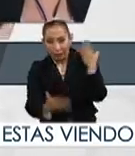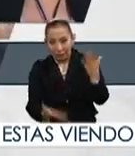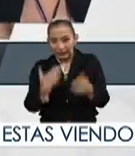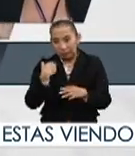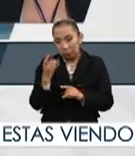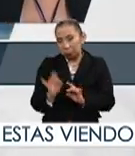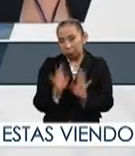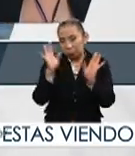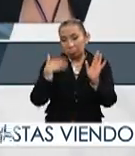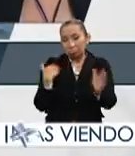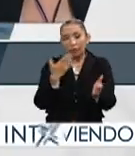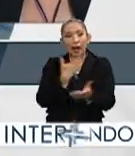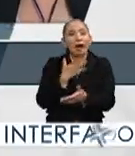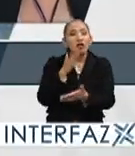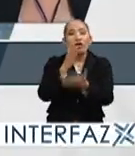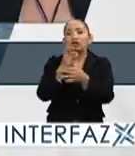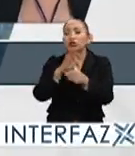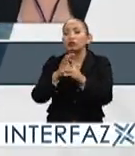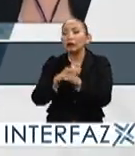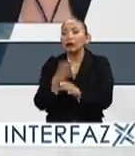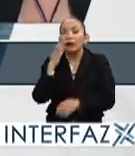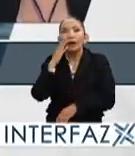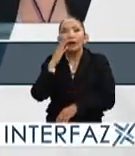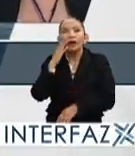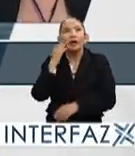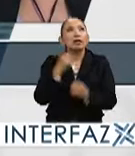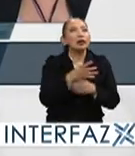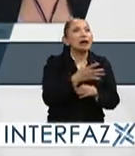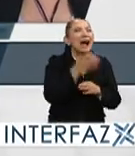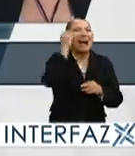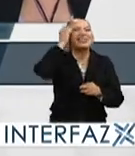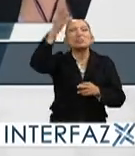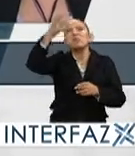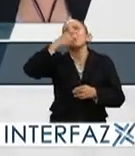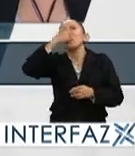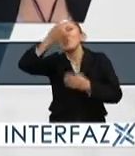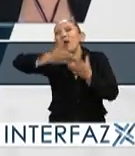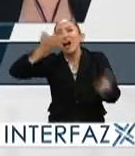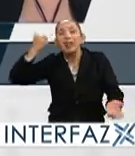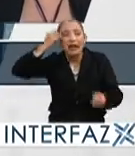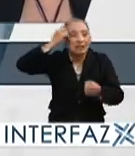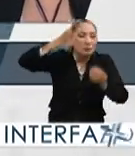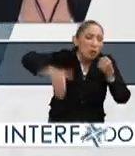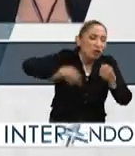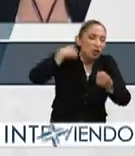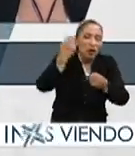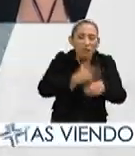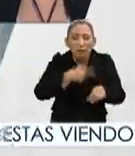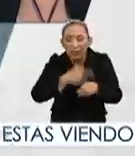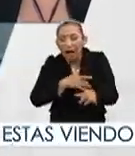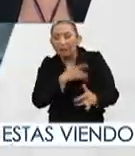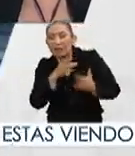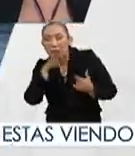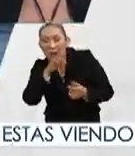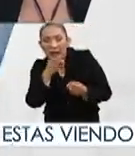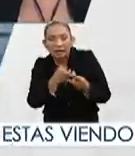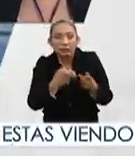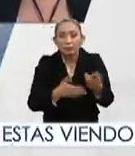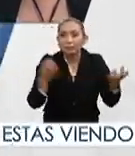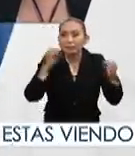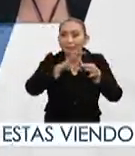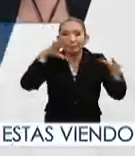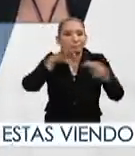a la consulta y salen y ¡ay, se me olvidó decirle esto! ¡Ay, se me olvidó lo otro! Y no le dije aquello, etcétera.